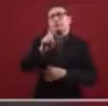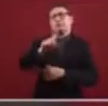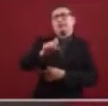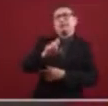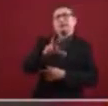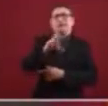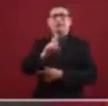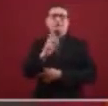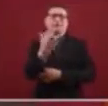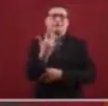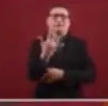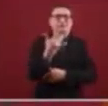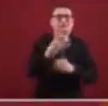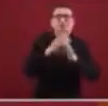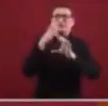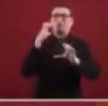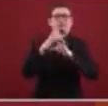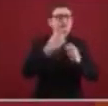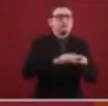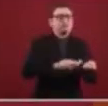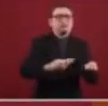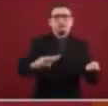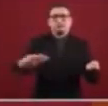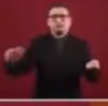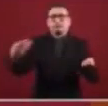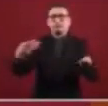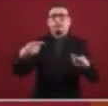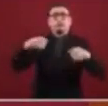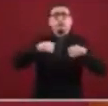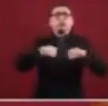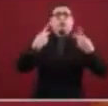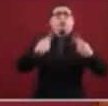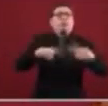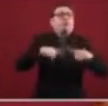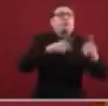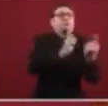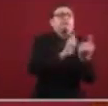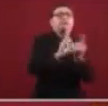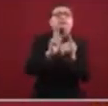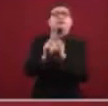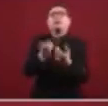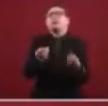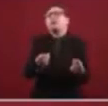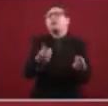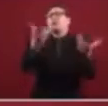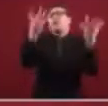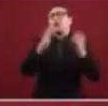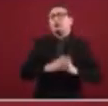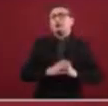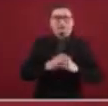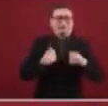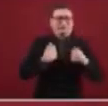diarios. ¿A cuánto les hablaba? Eso era lo mejor.